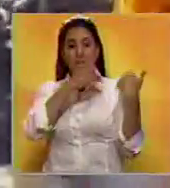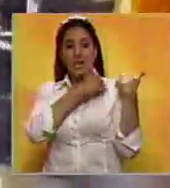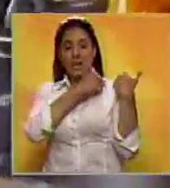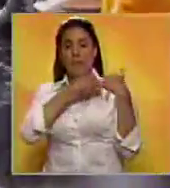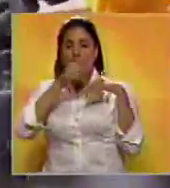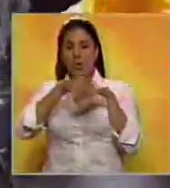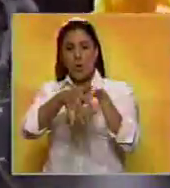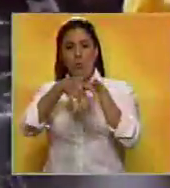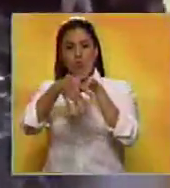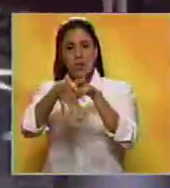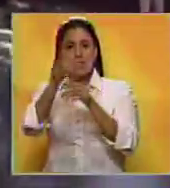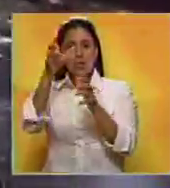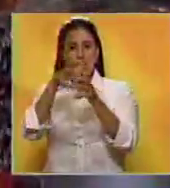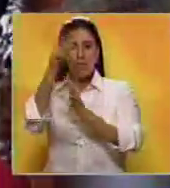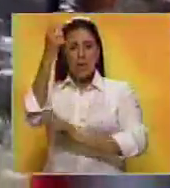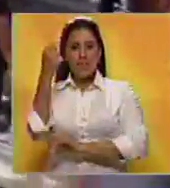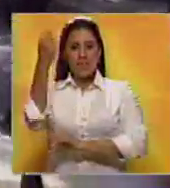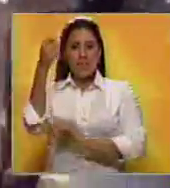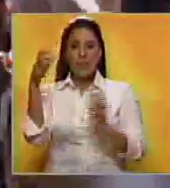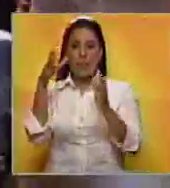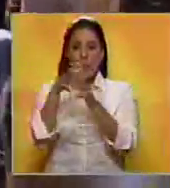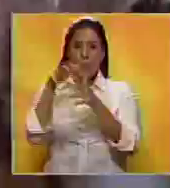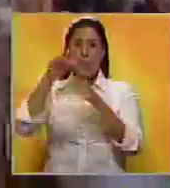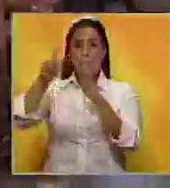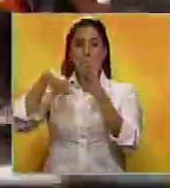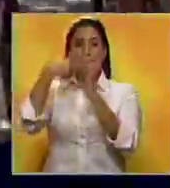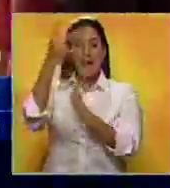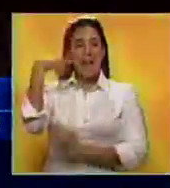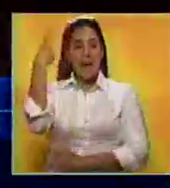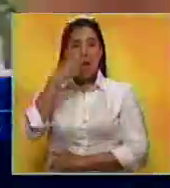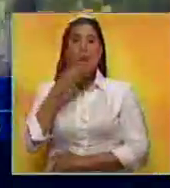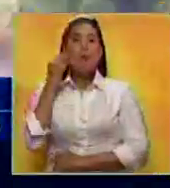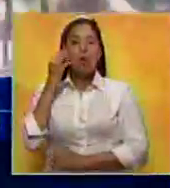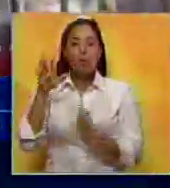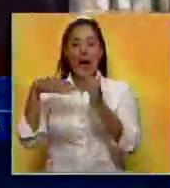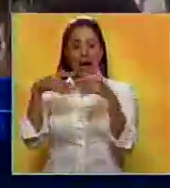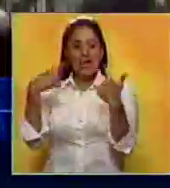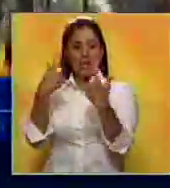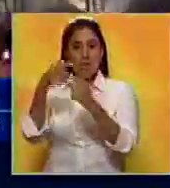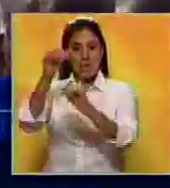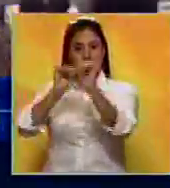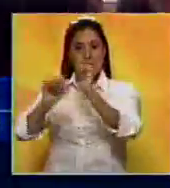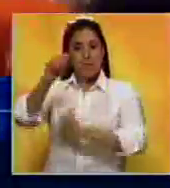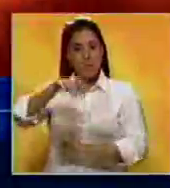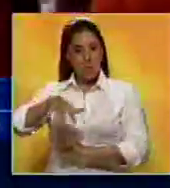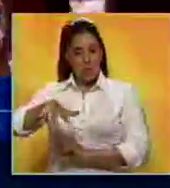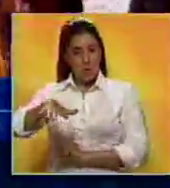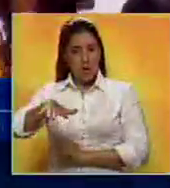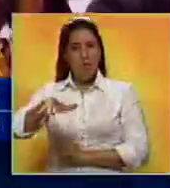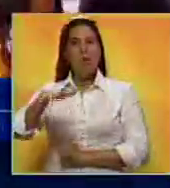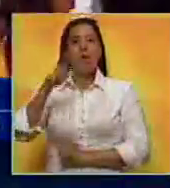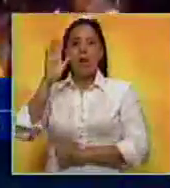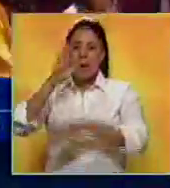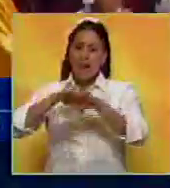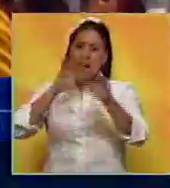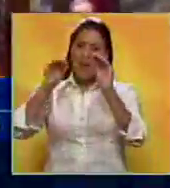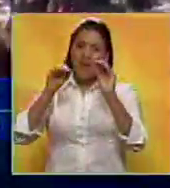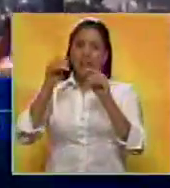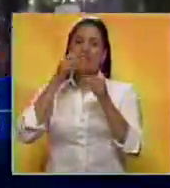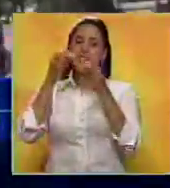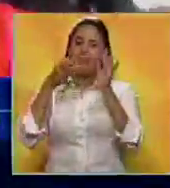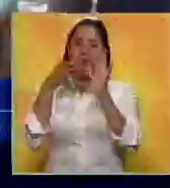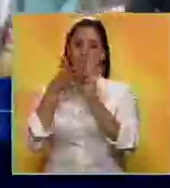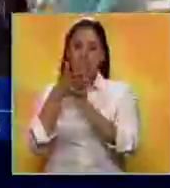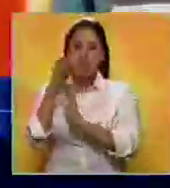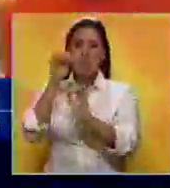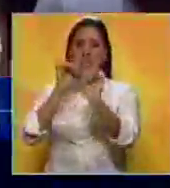una movilización de los diputados del partido desde el Parque Los Caobos hasta la sede de la Defensoría del Pueblo, donde solicitarían el